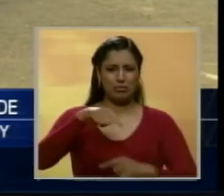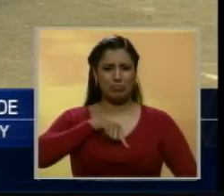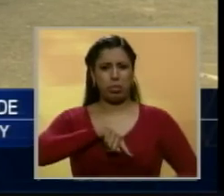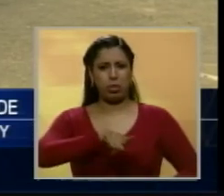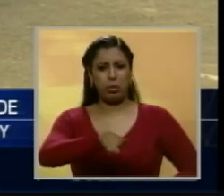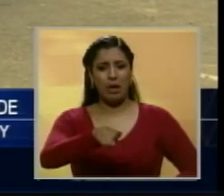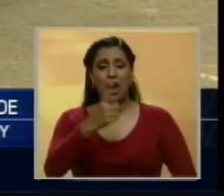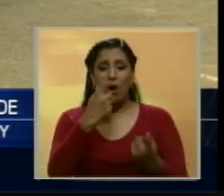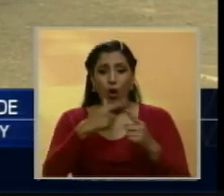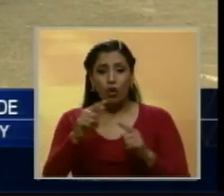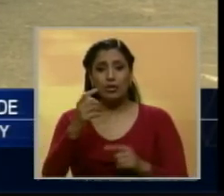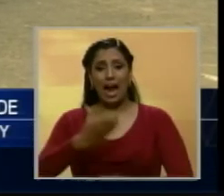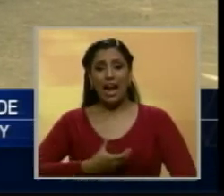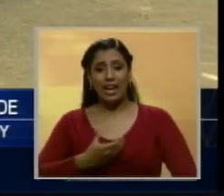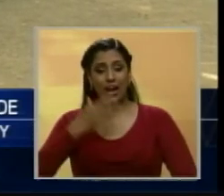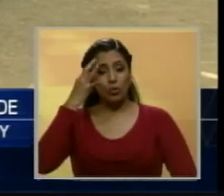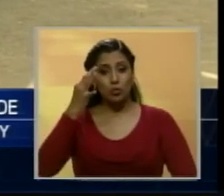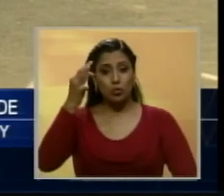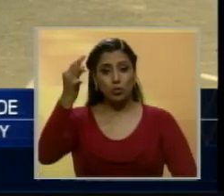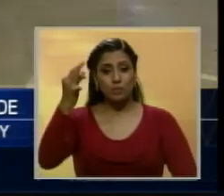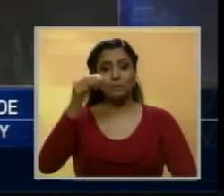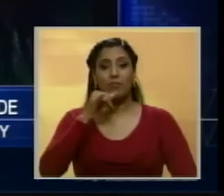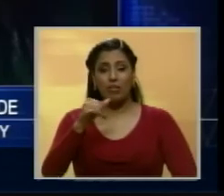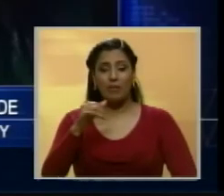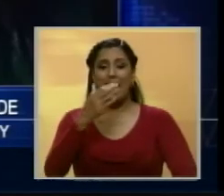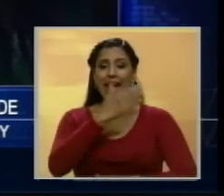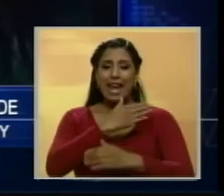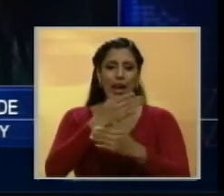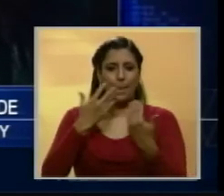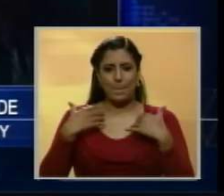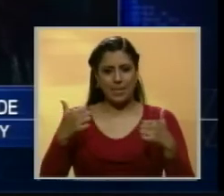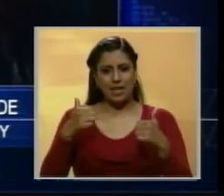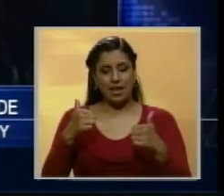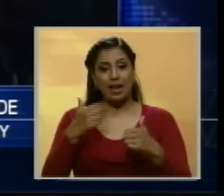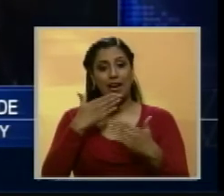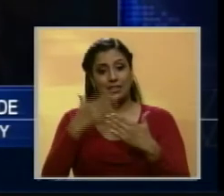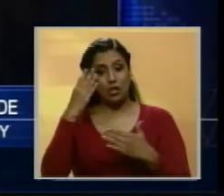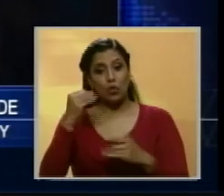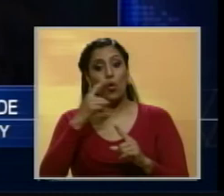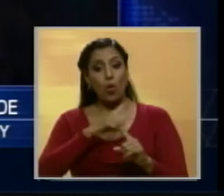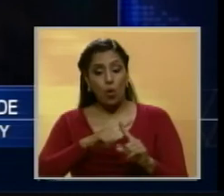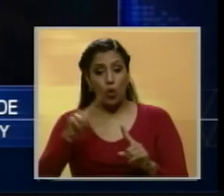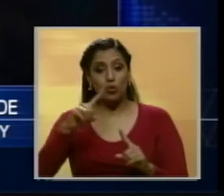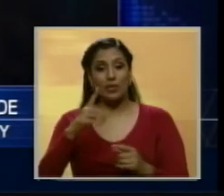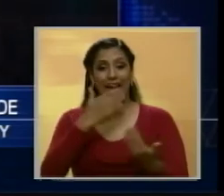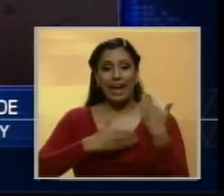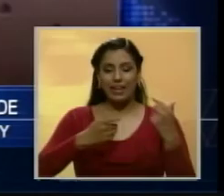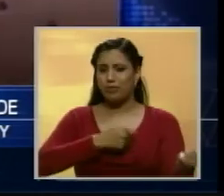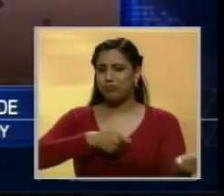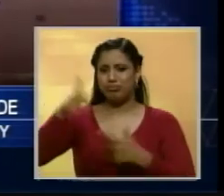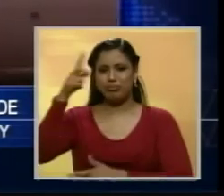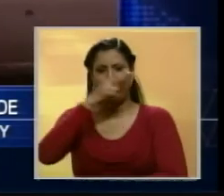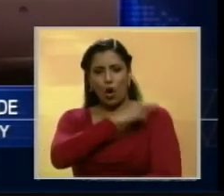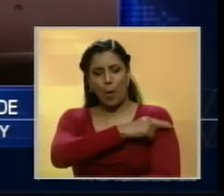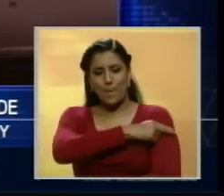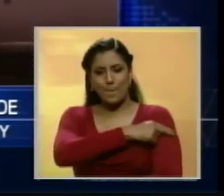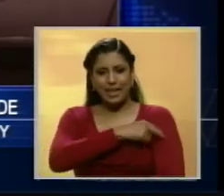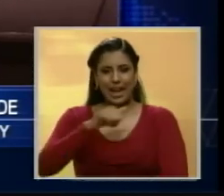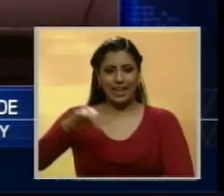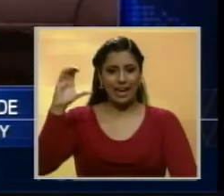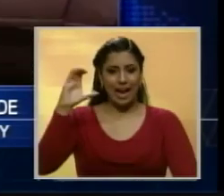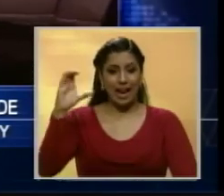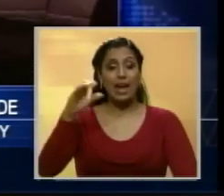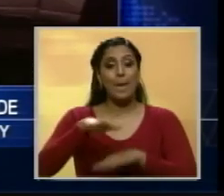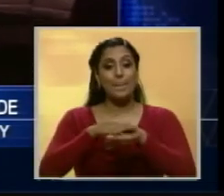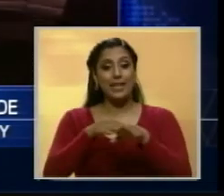clavícula. El alcalde de Ocumare del Tuy, Julio César Marcano, resultó ileso. Los heridos recibieron atención en un centro de salud en Caracas.